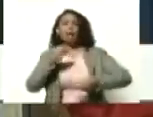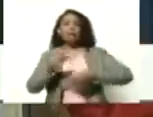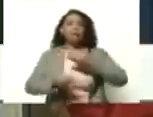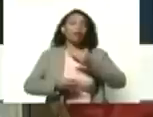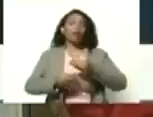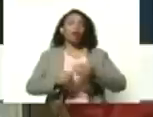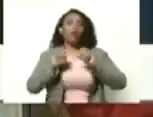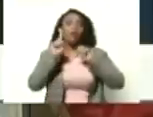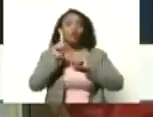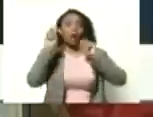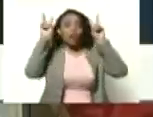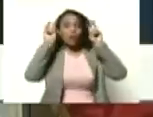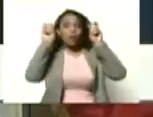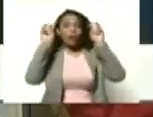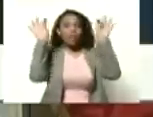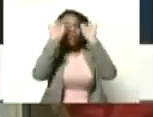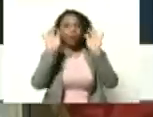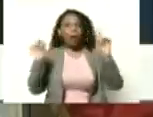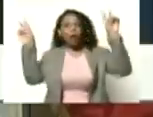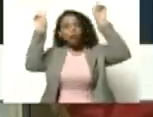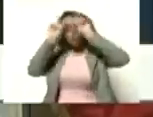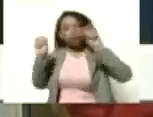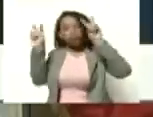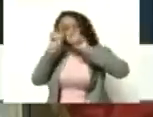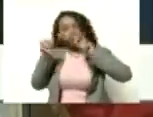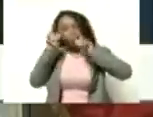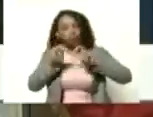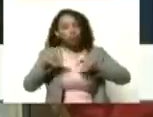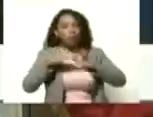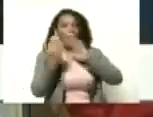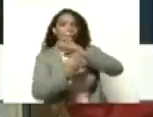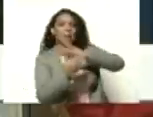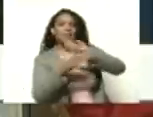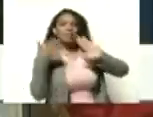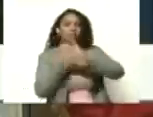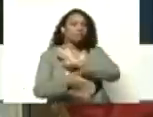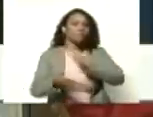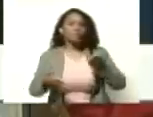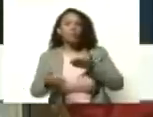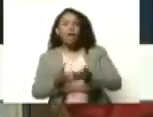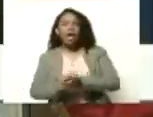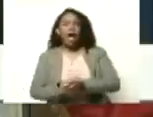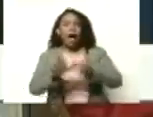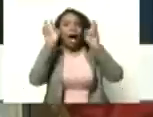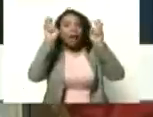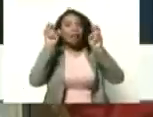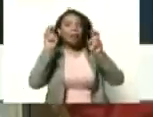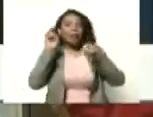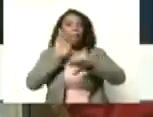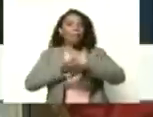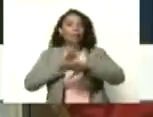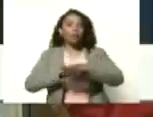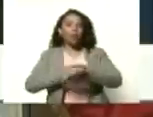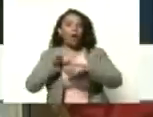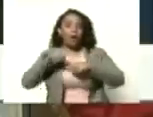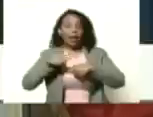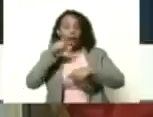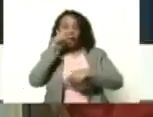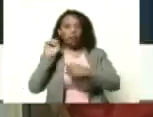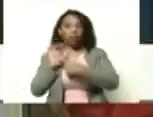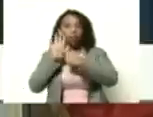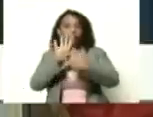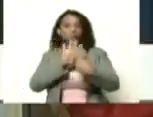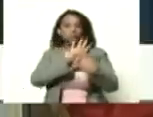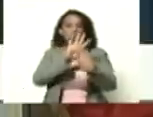una nueva línea de investigación en base en base a elementos que fueron surgiendo este año